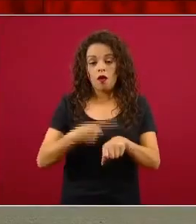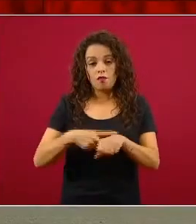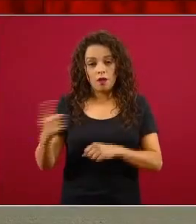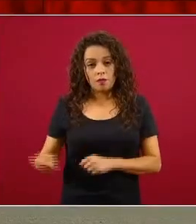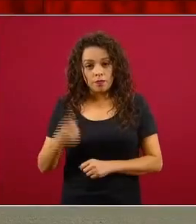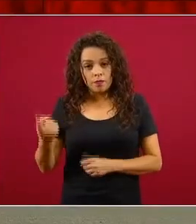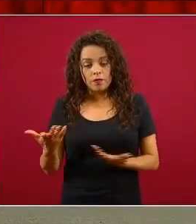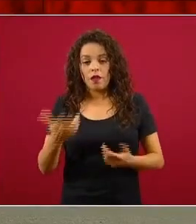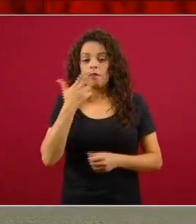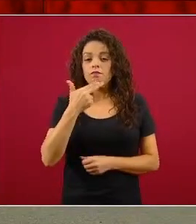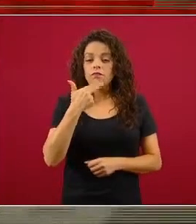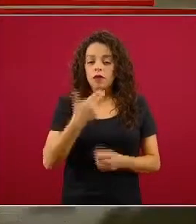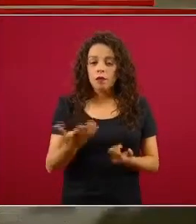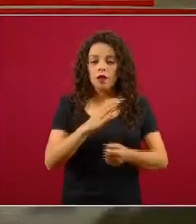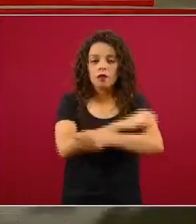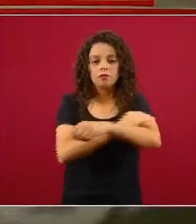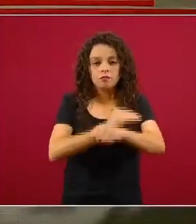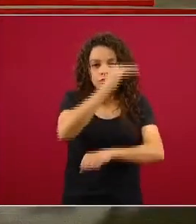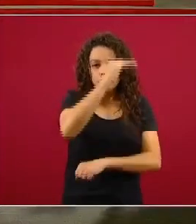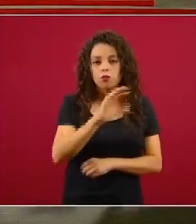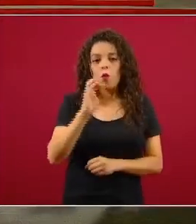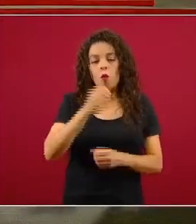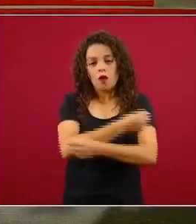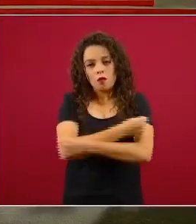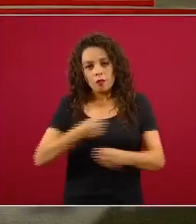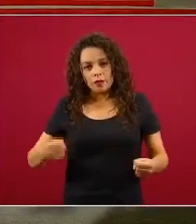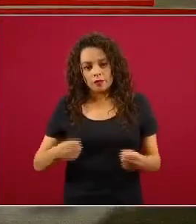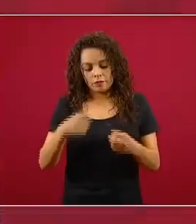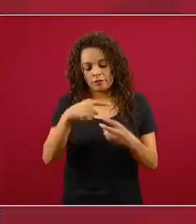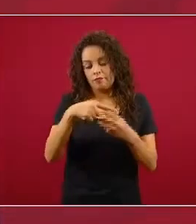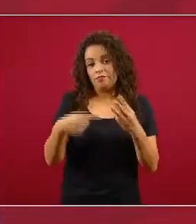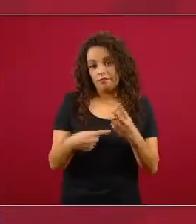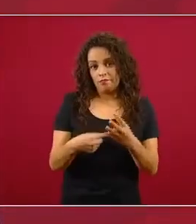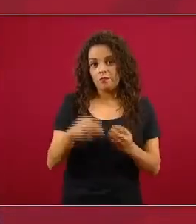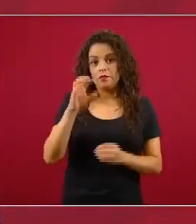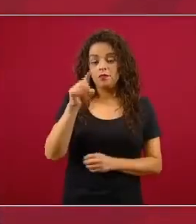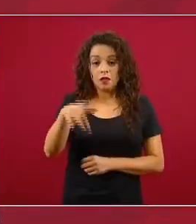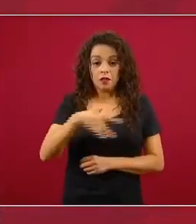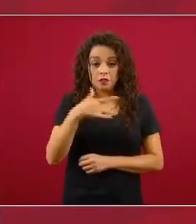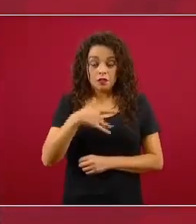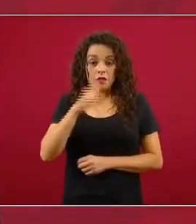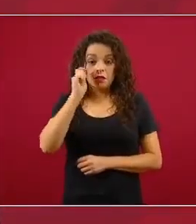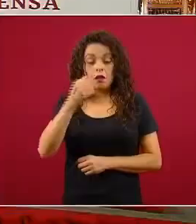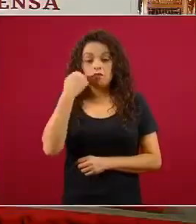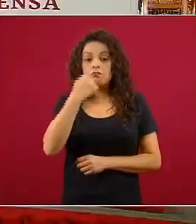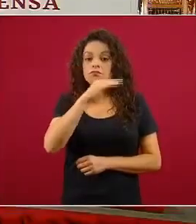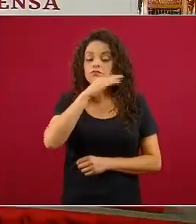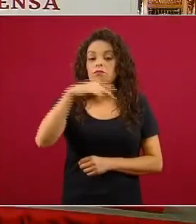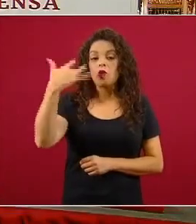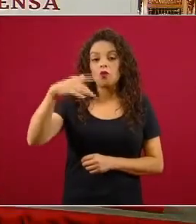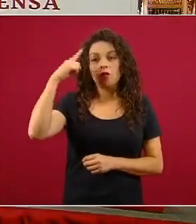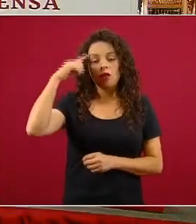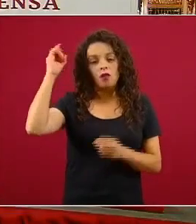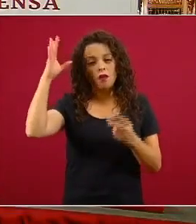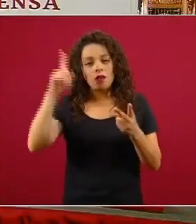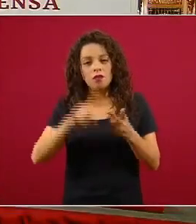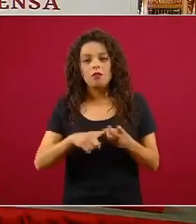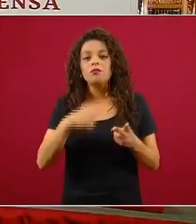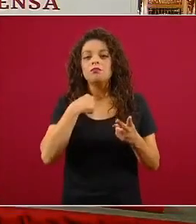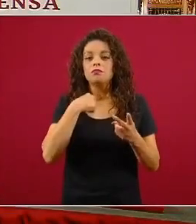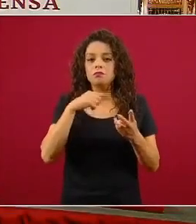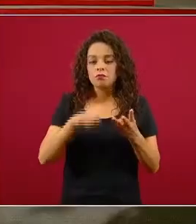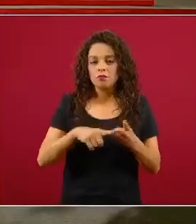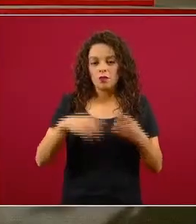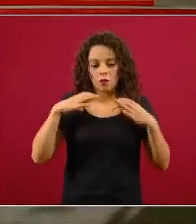hipertensión y otras, obesidad también, y se presenta fiebre, tos, dolor de garganta, dolor de cabeza, malestar general, dolor